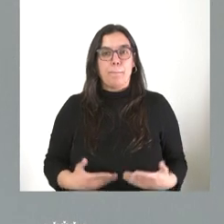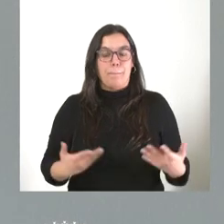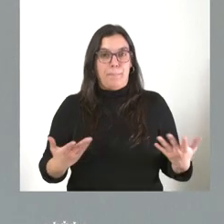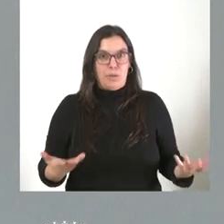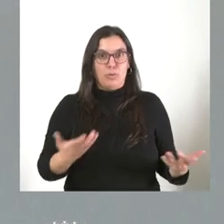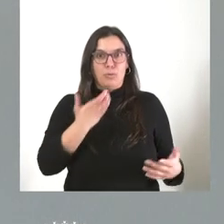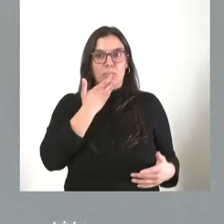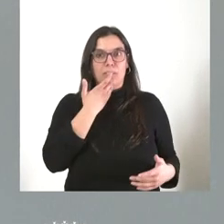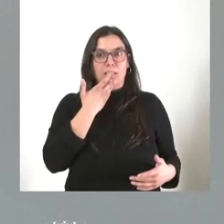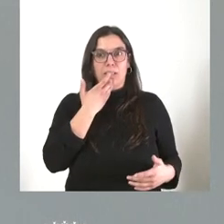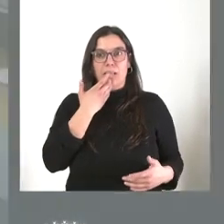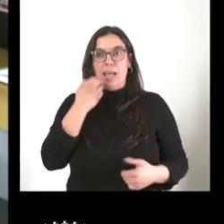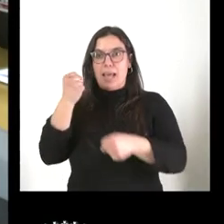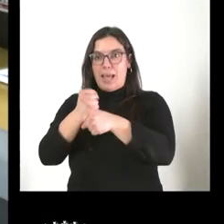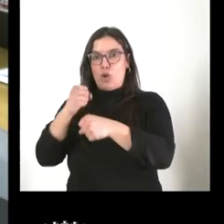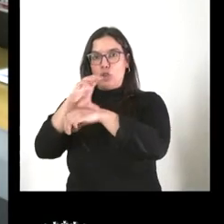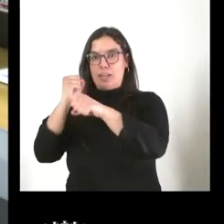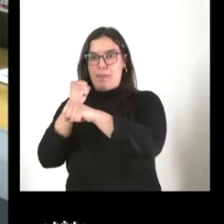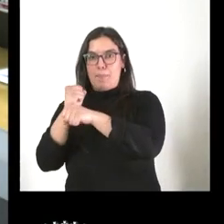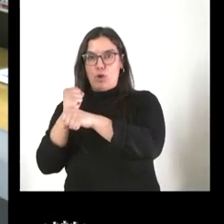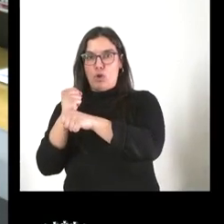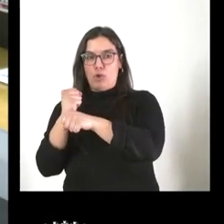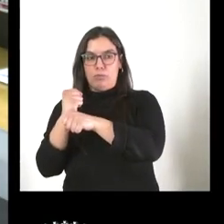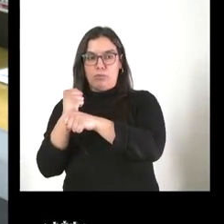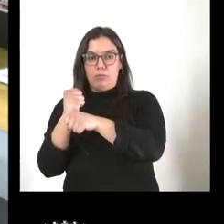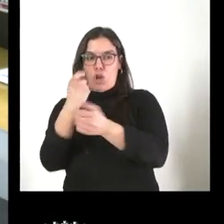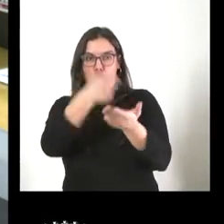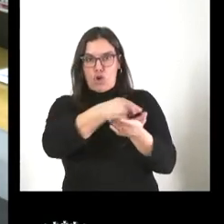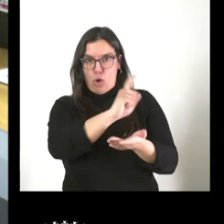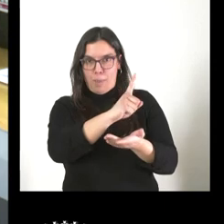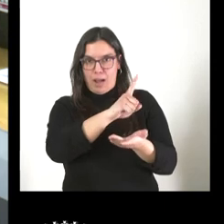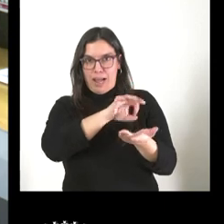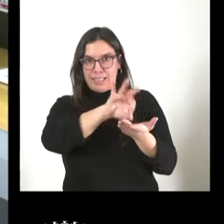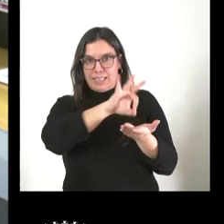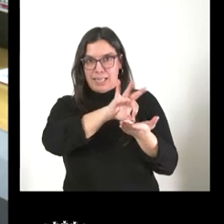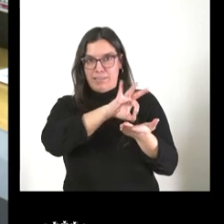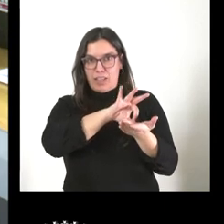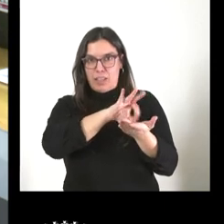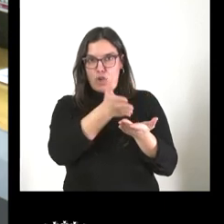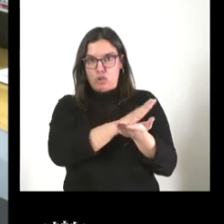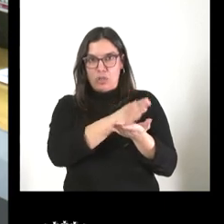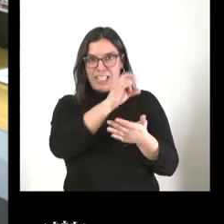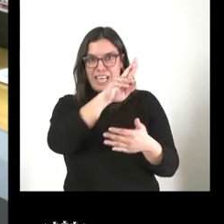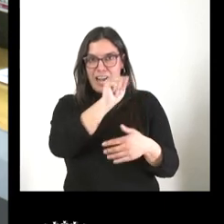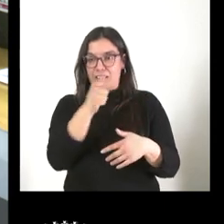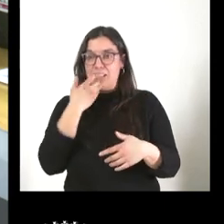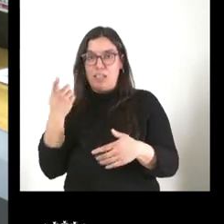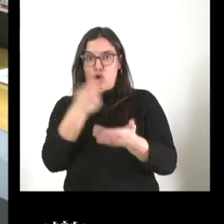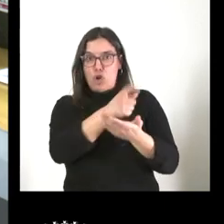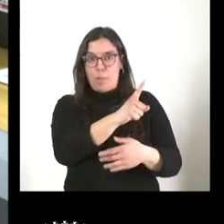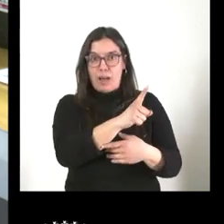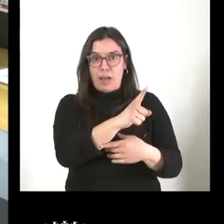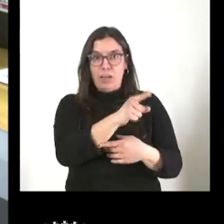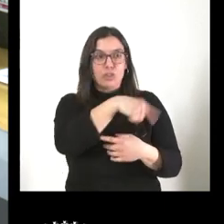si empleo deja de financiarlo No si empleo deja de pagar el serla de